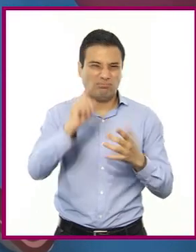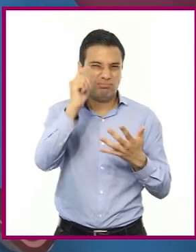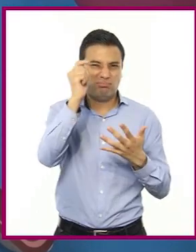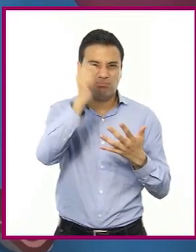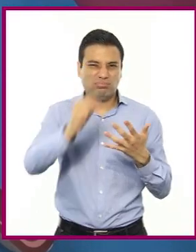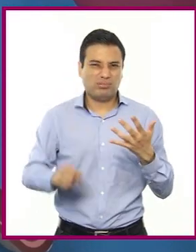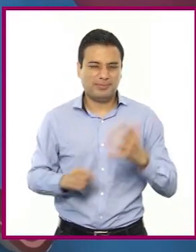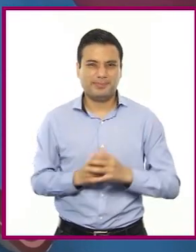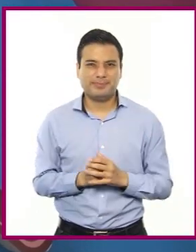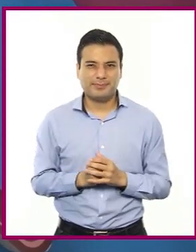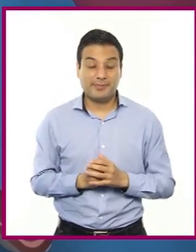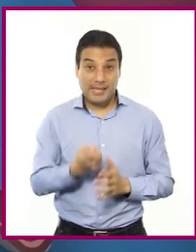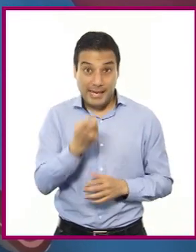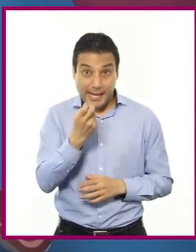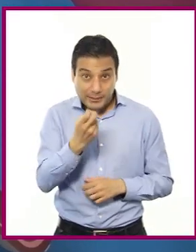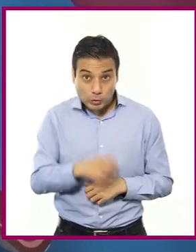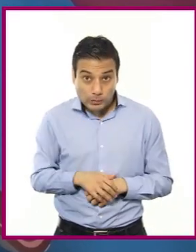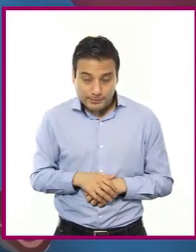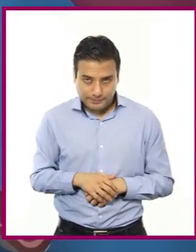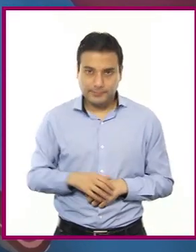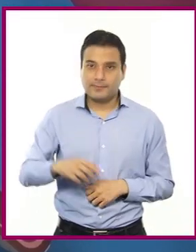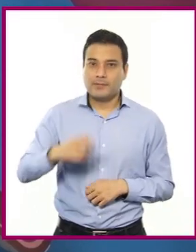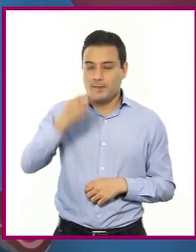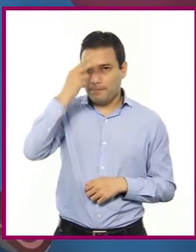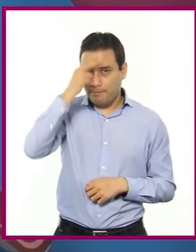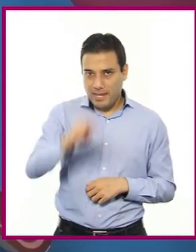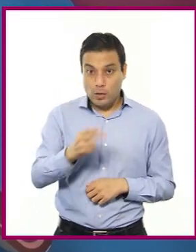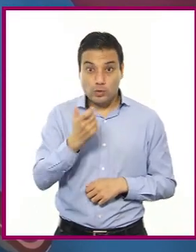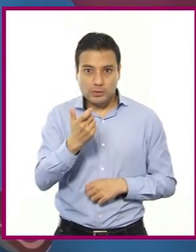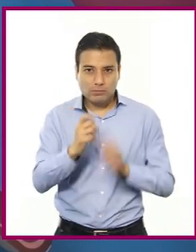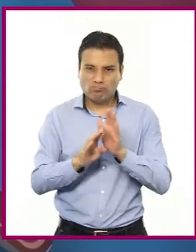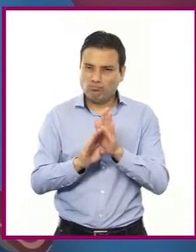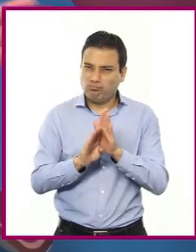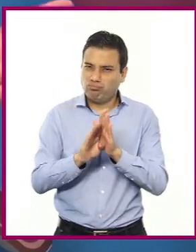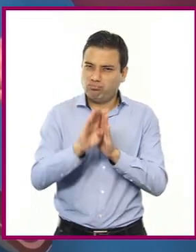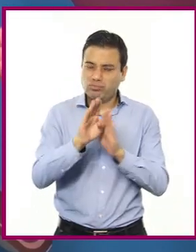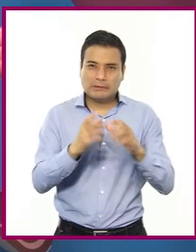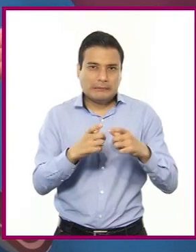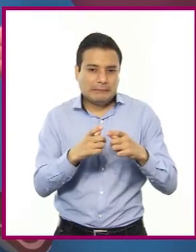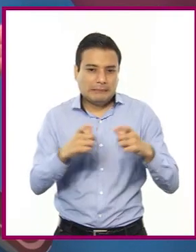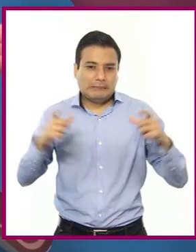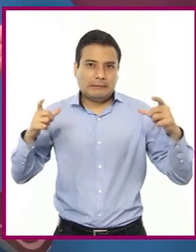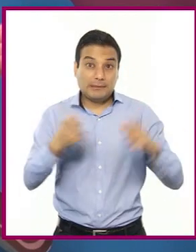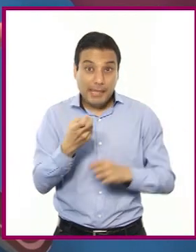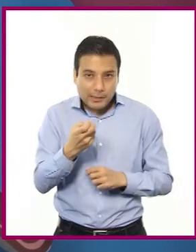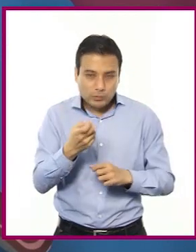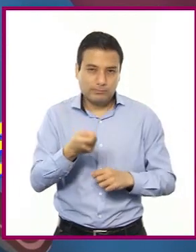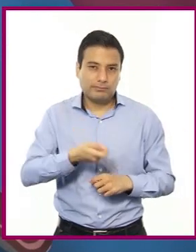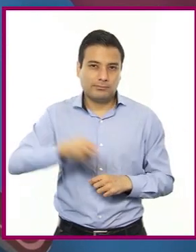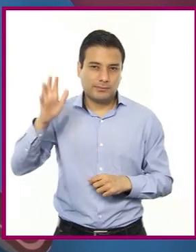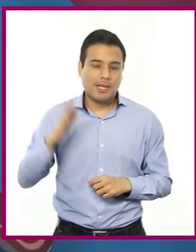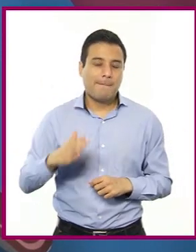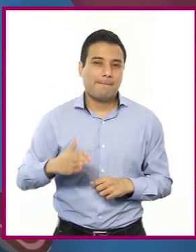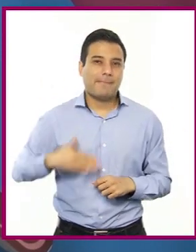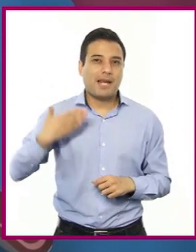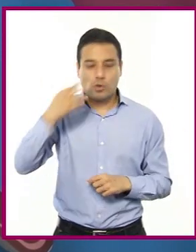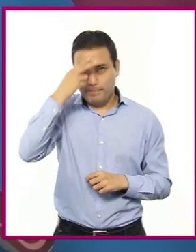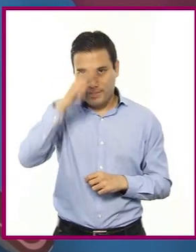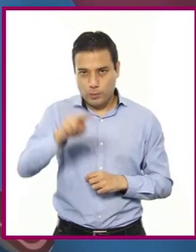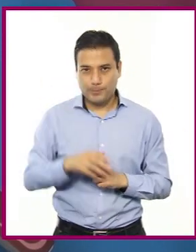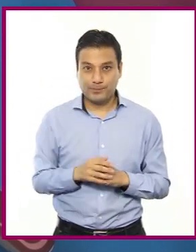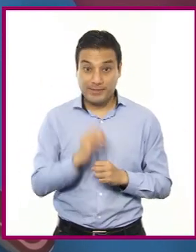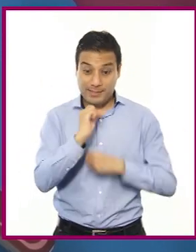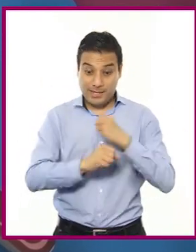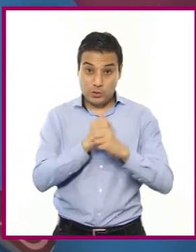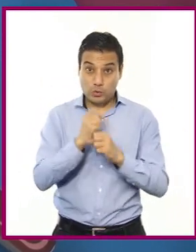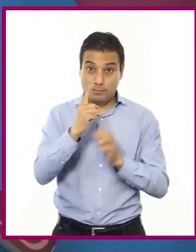ello, se favoreció el crecimiento económico y dio inicio del llamado Milagro Mexicano. A partir de los años